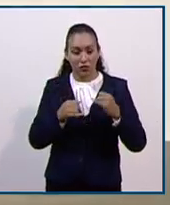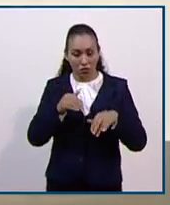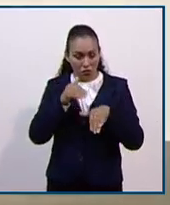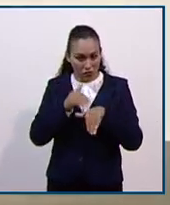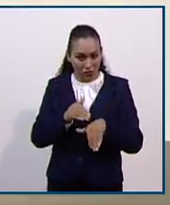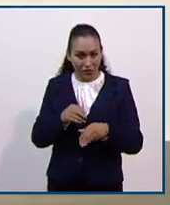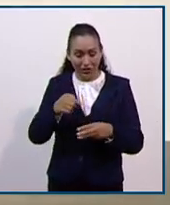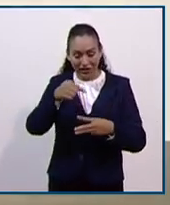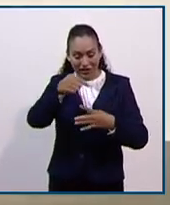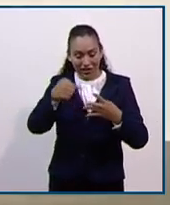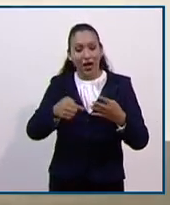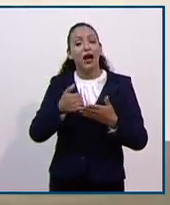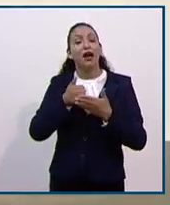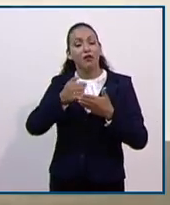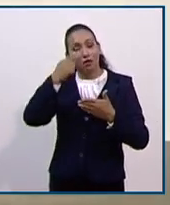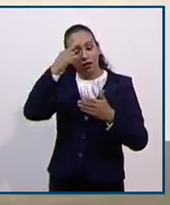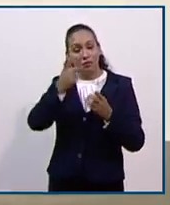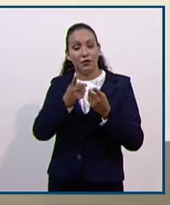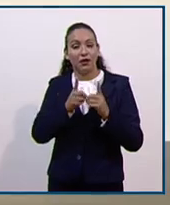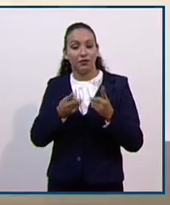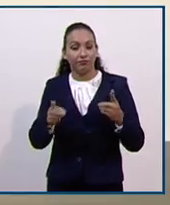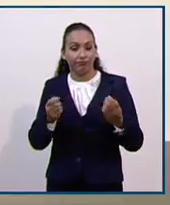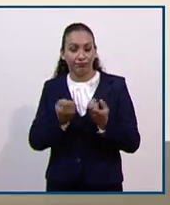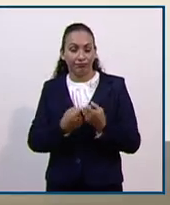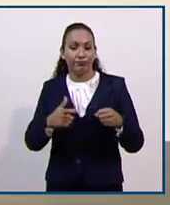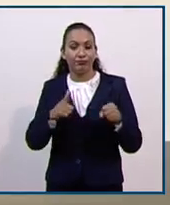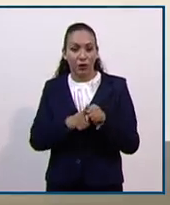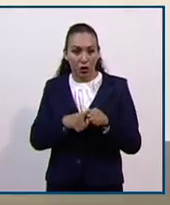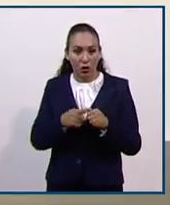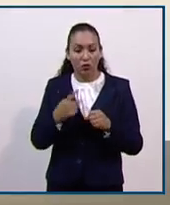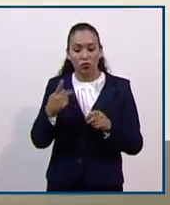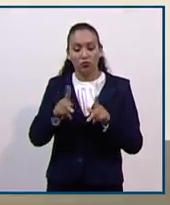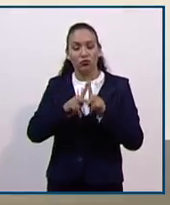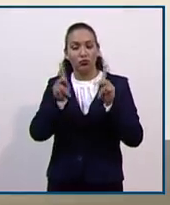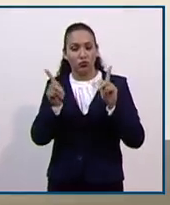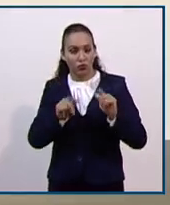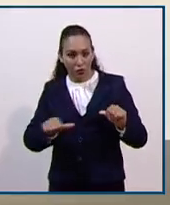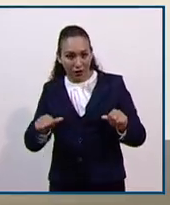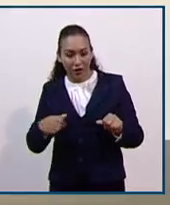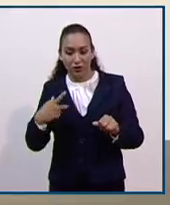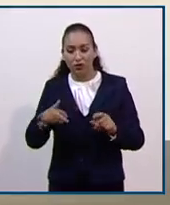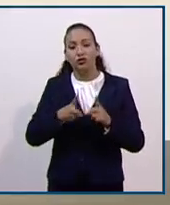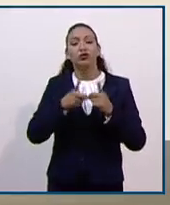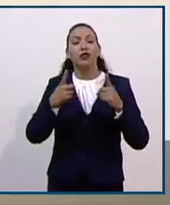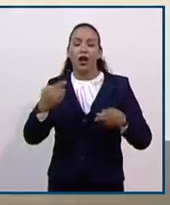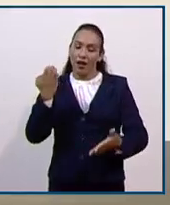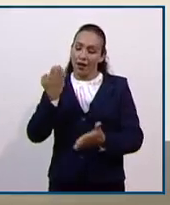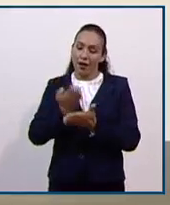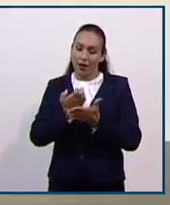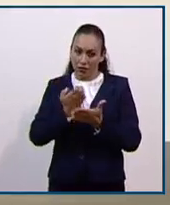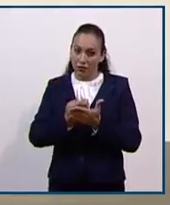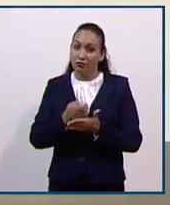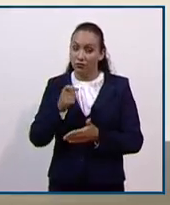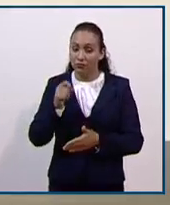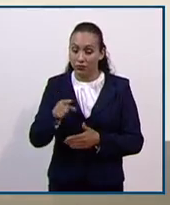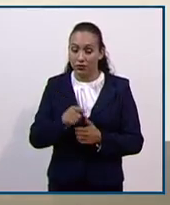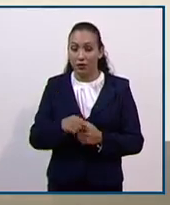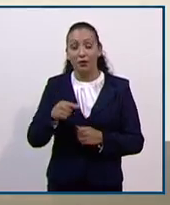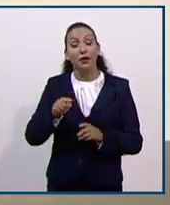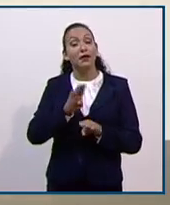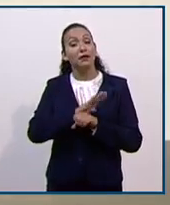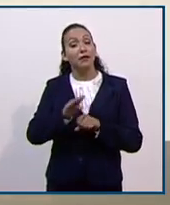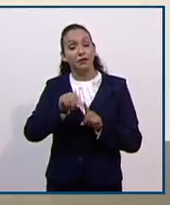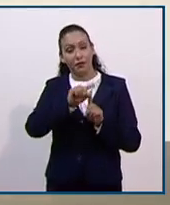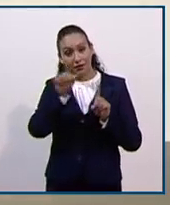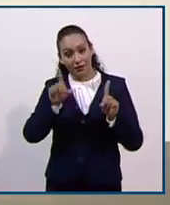tienen para el desarrollo social, para la paz social y para el desarrollo económico de nuestras naciones.